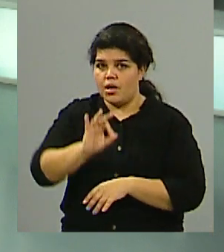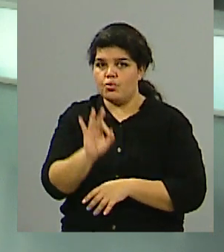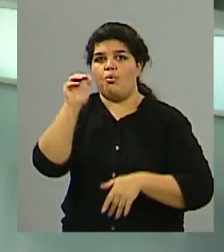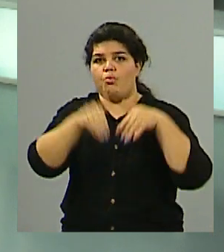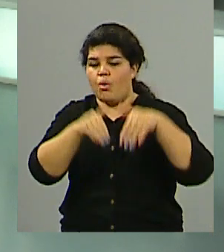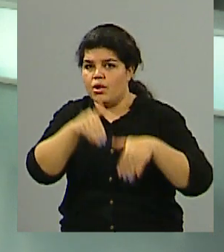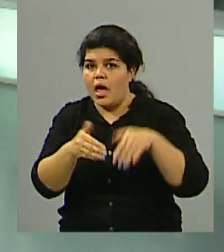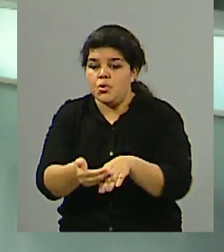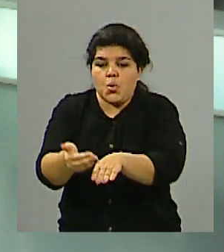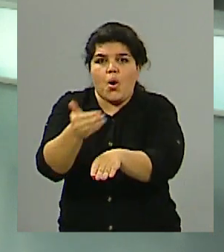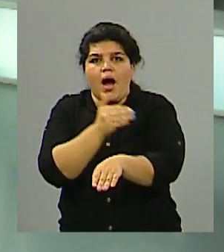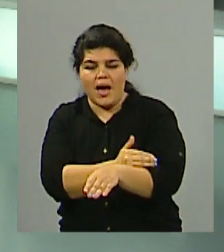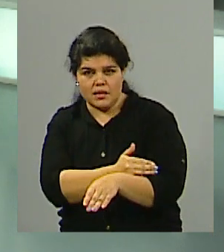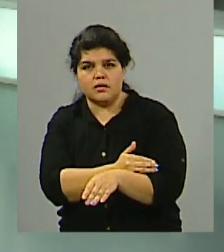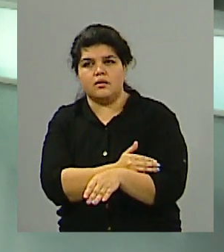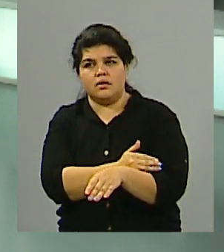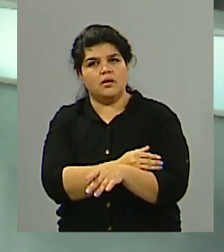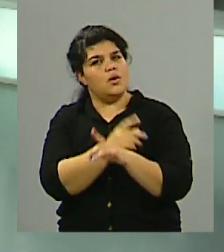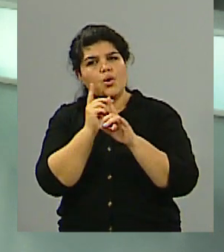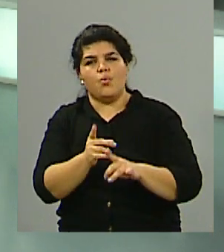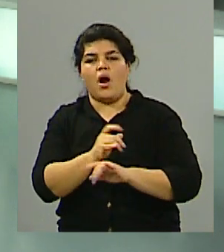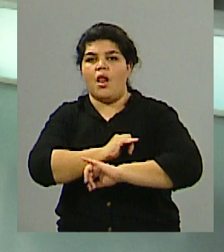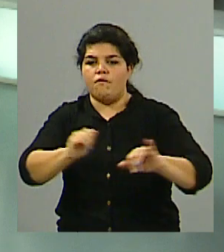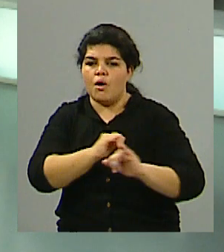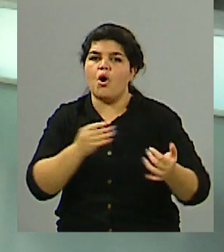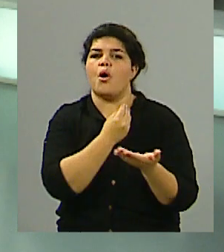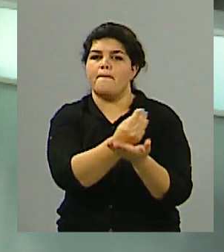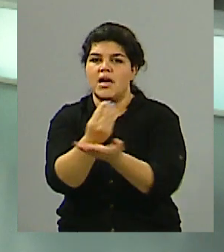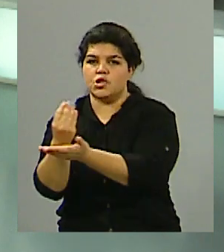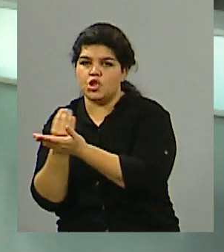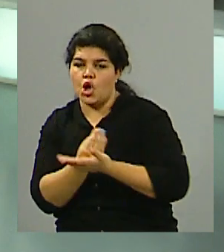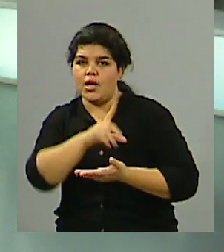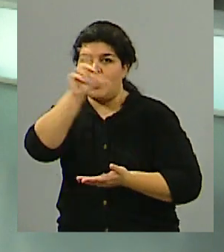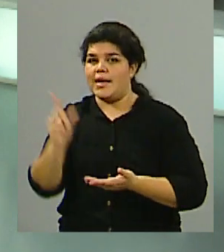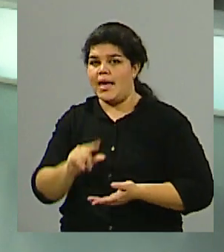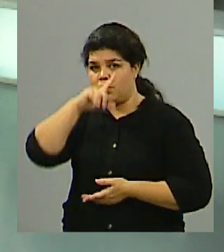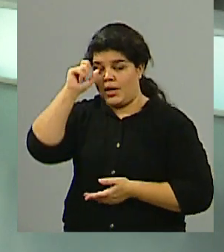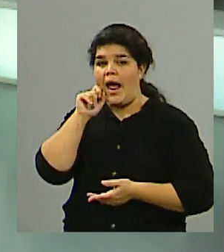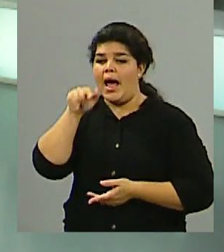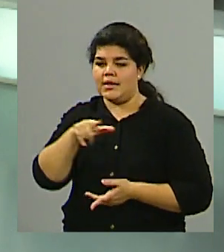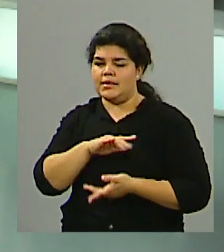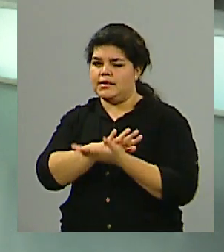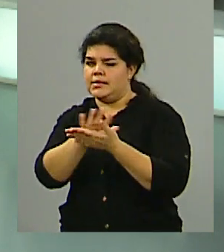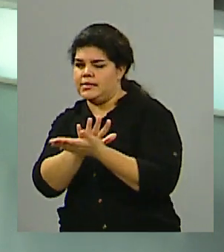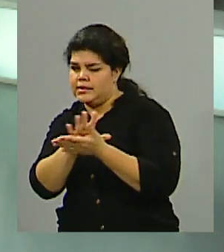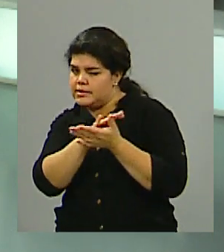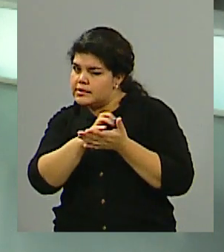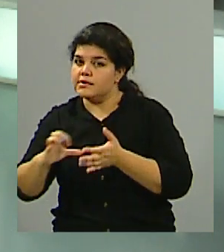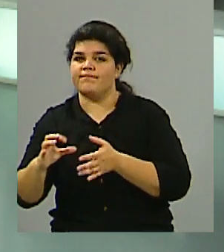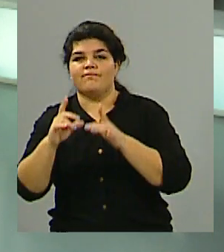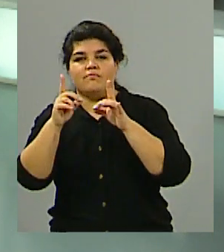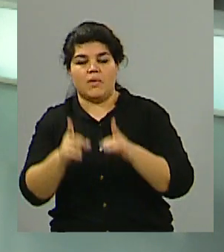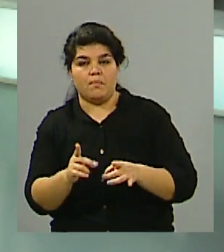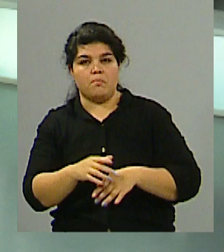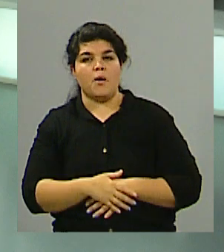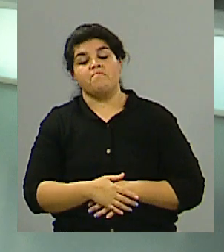y formación de candidaturas a nivel nacional que influye mucho también. Y queríamos verlo desde otra óptica, obviamente